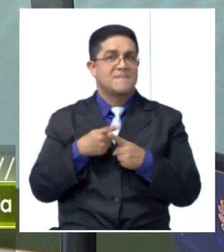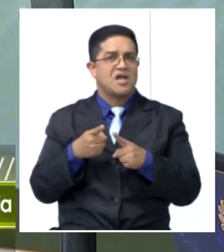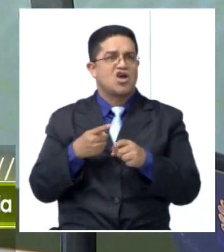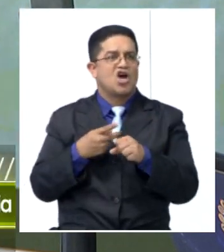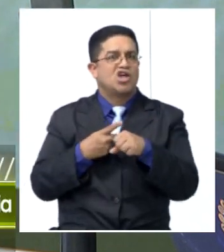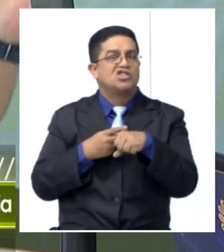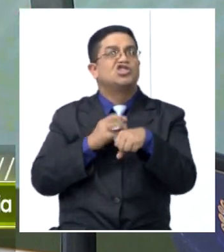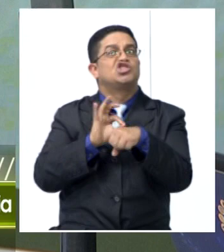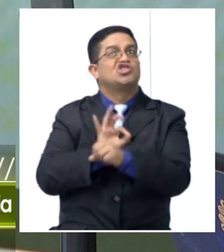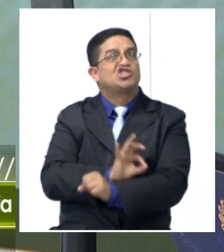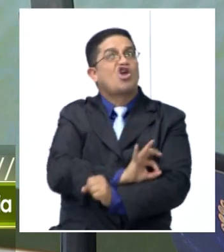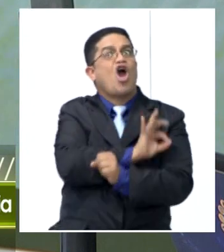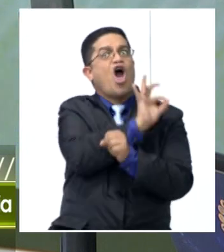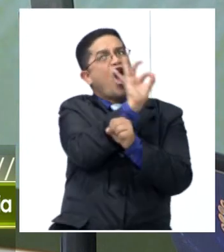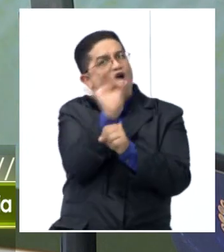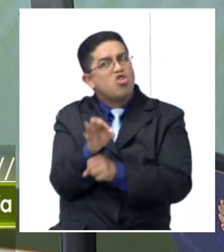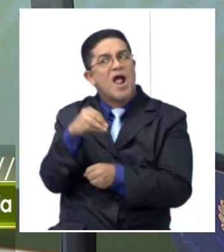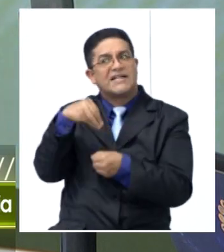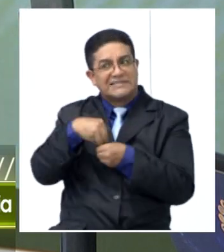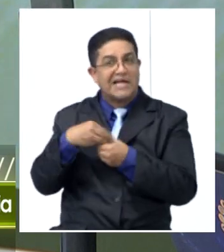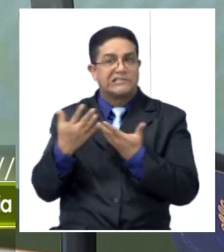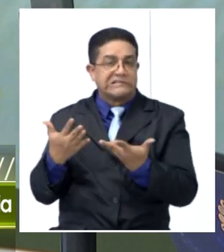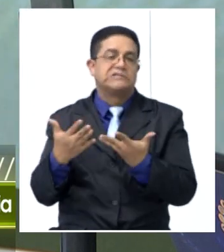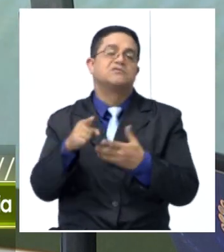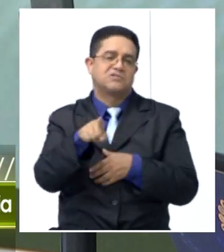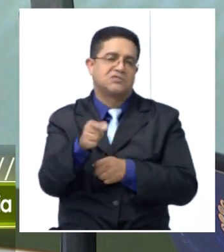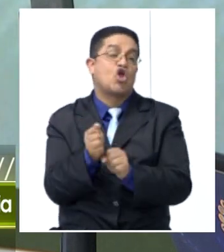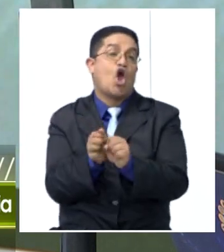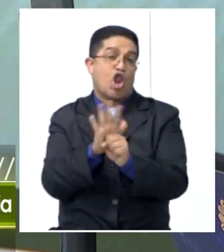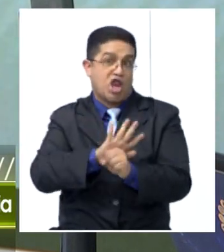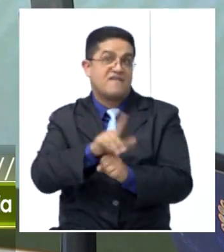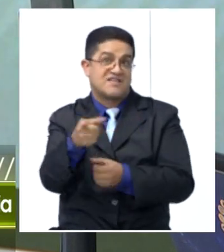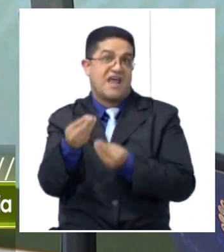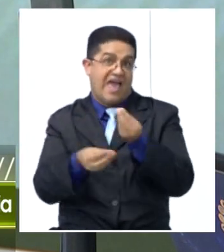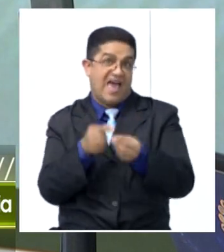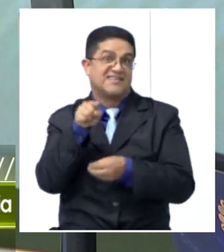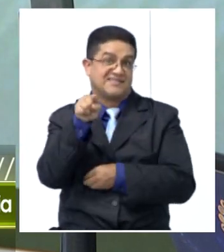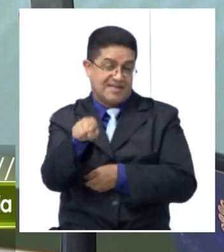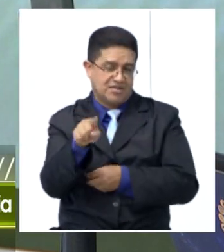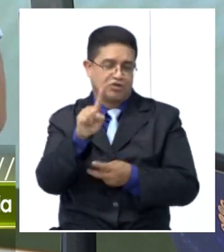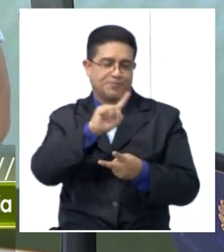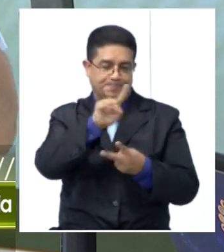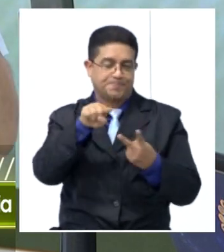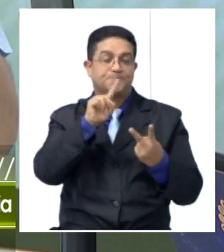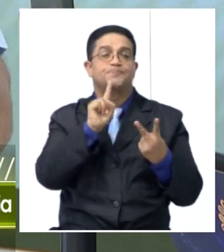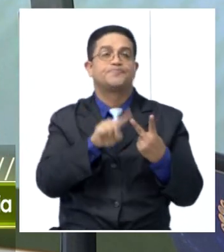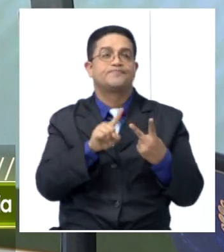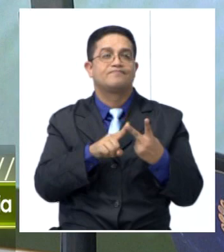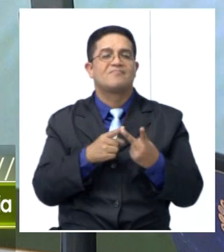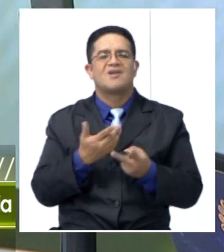con alguien, ¿no? Entonces la pandemia nos permitió ver eso. Eso por un lado, ¿no? Entonces los